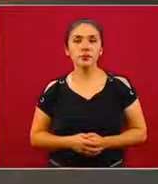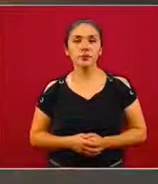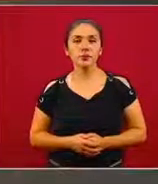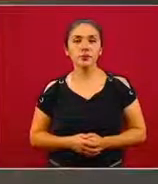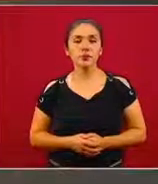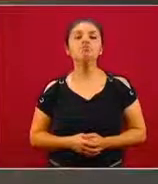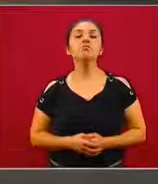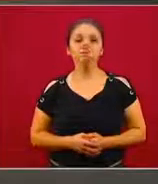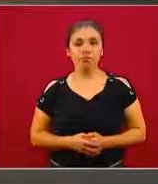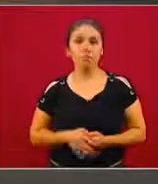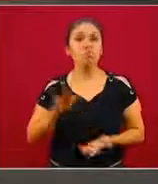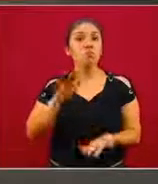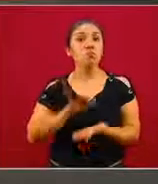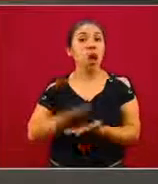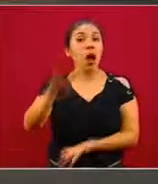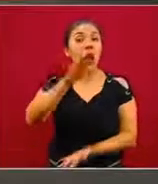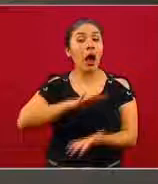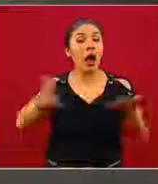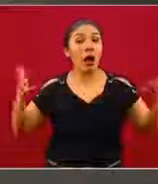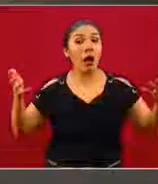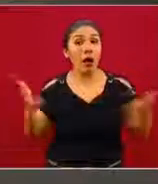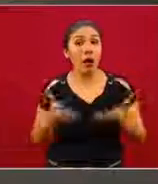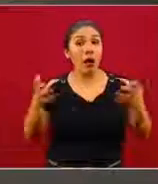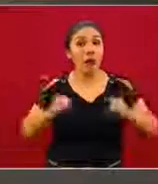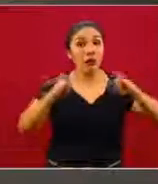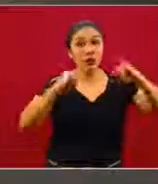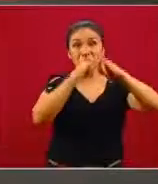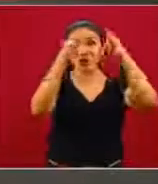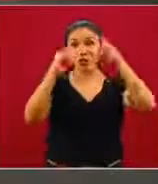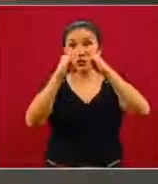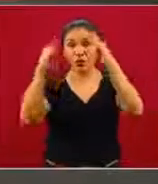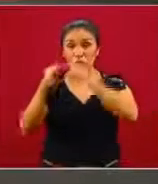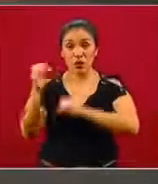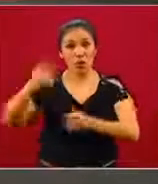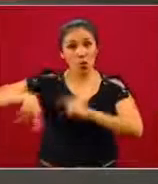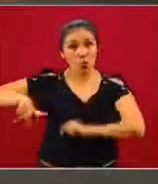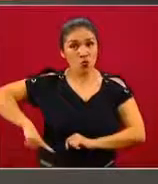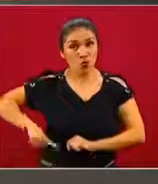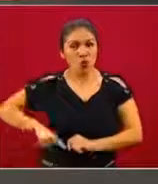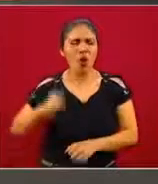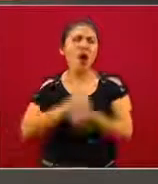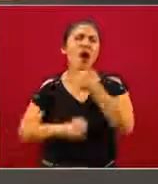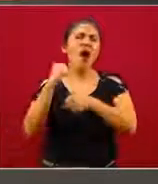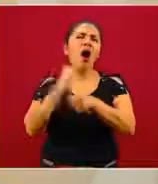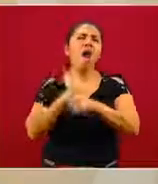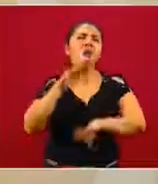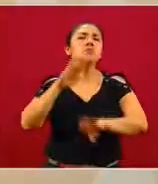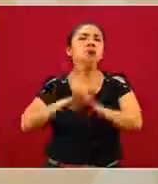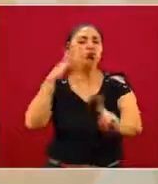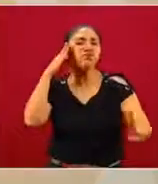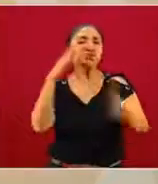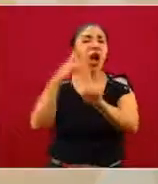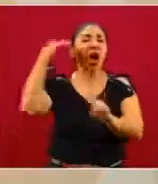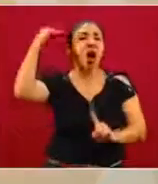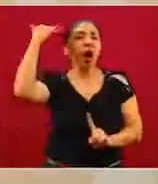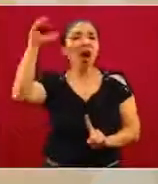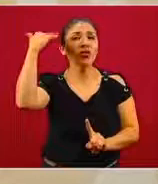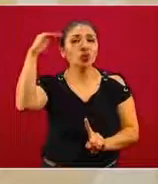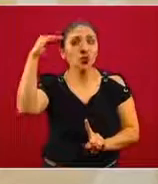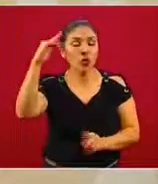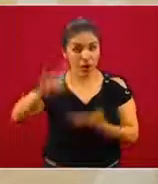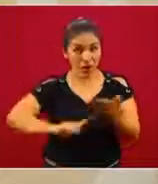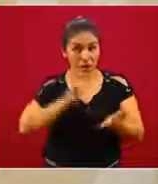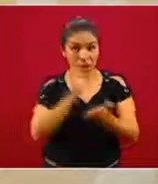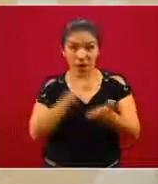la mayor parte de la acción de las Well, the instituciones majority públicas of durante actions muchos años for ha tenido un public enfoque institutions adultocéntrico, were es very decir, la adult-centered.